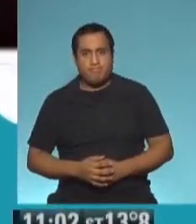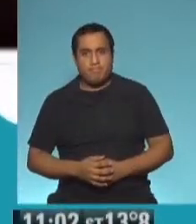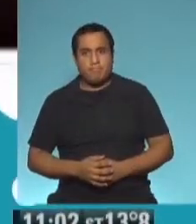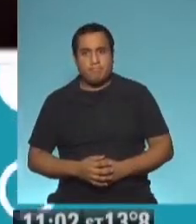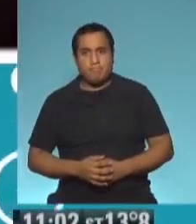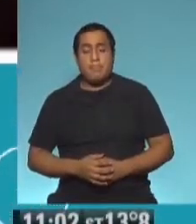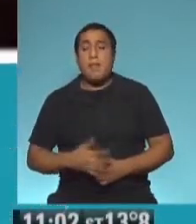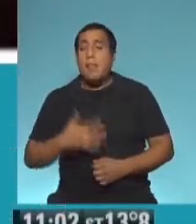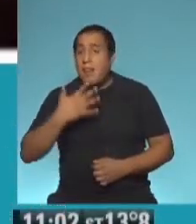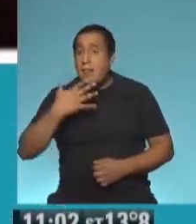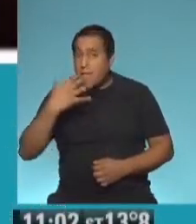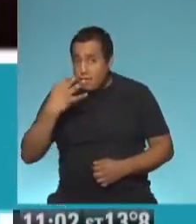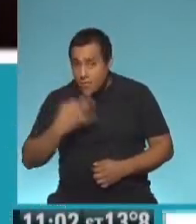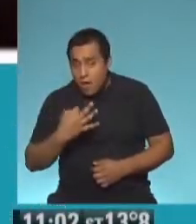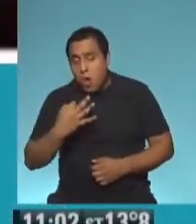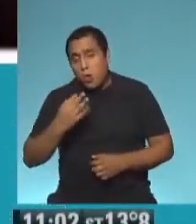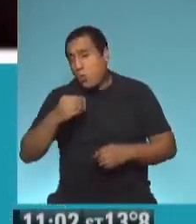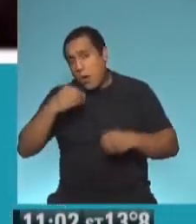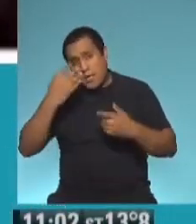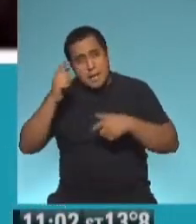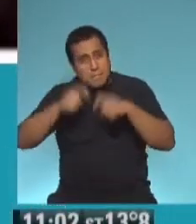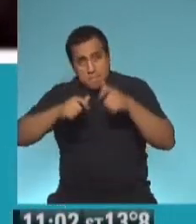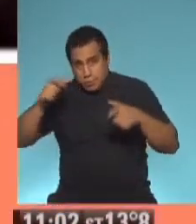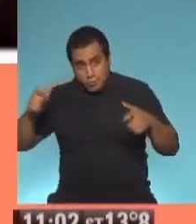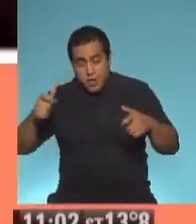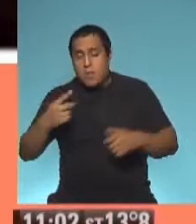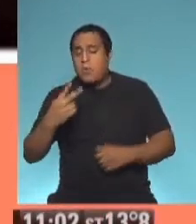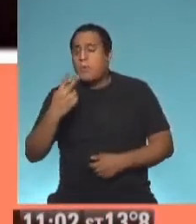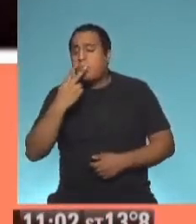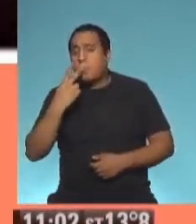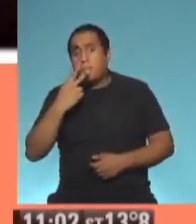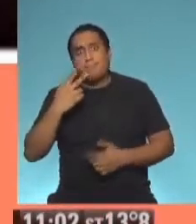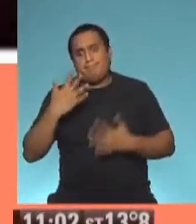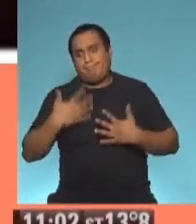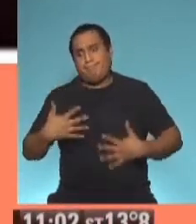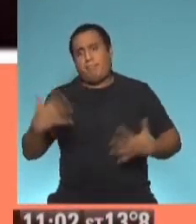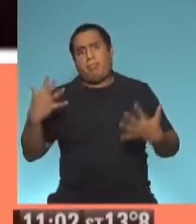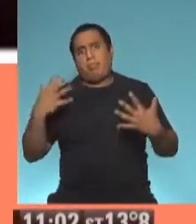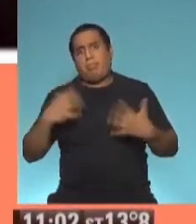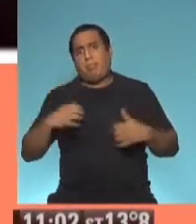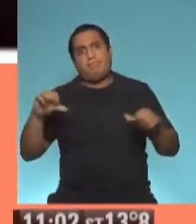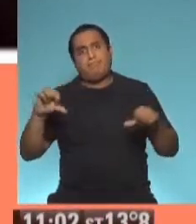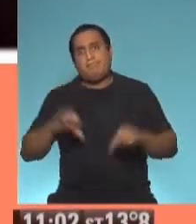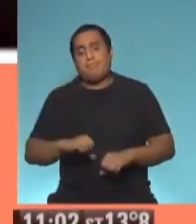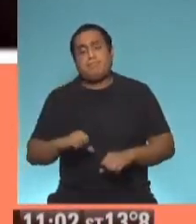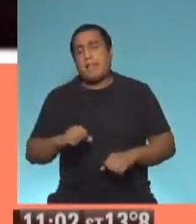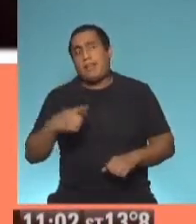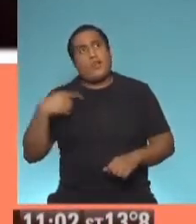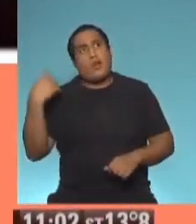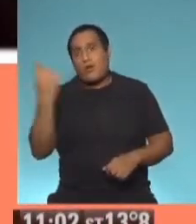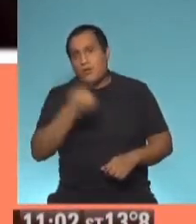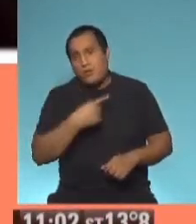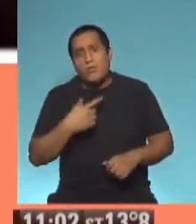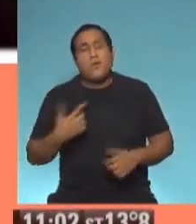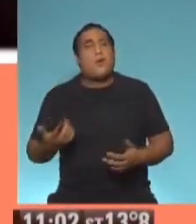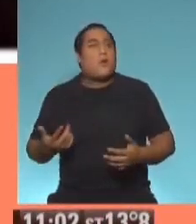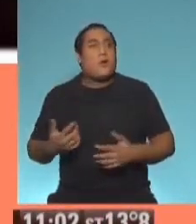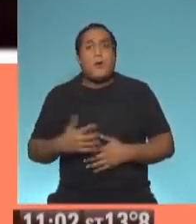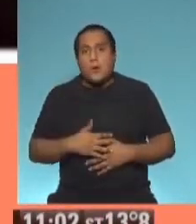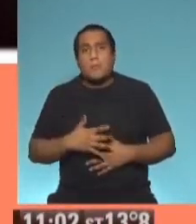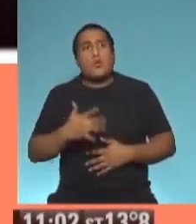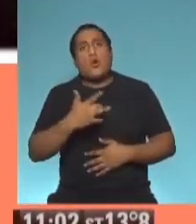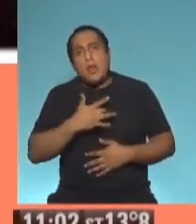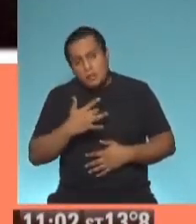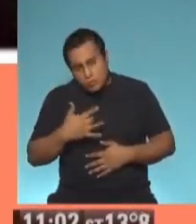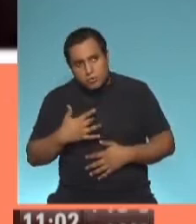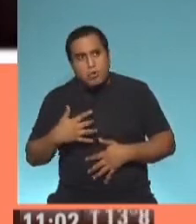realidad, a cualquier persona el tabaco le afecta desde muchos lugares, Sí. sobre todo desde lo cardiovascular, respiratorio